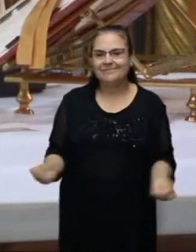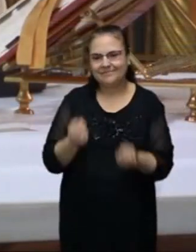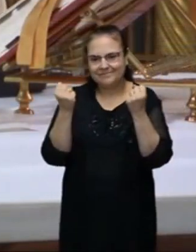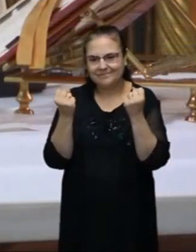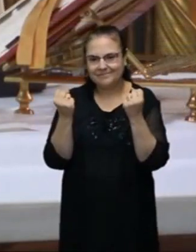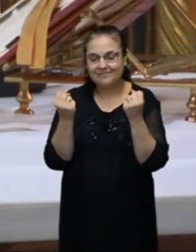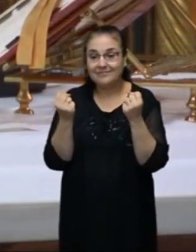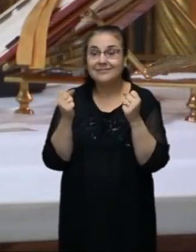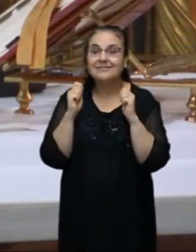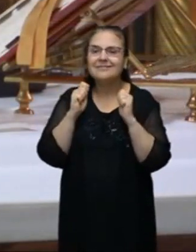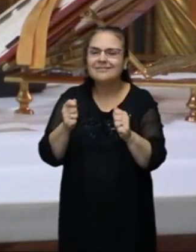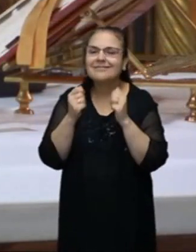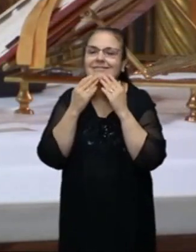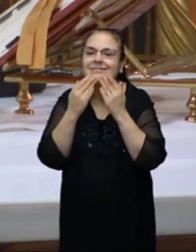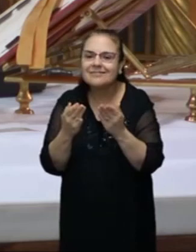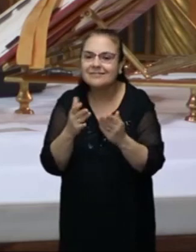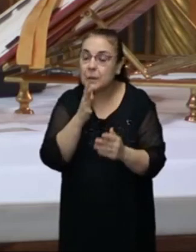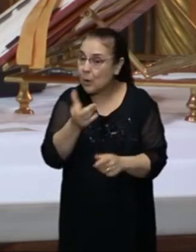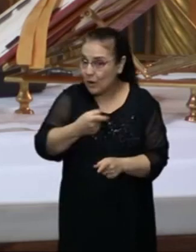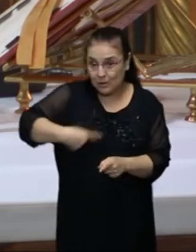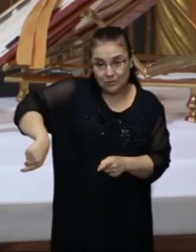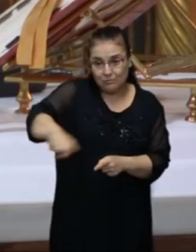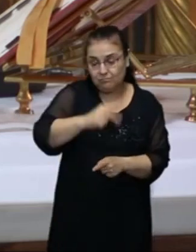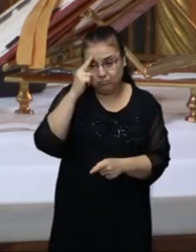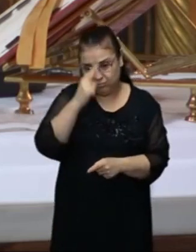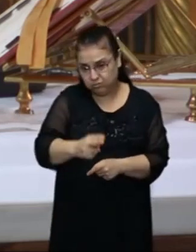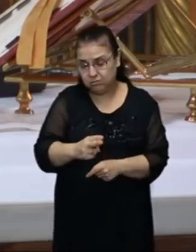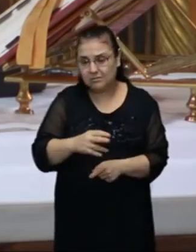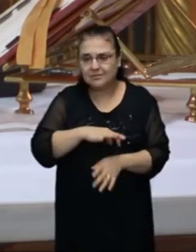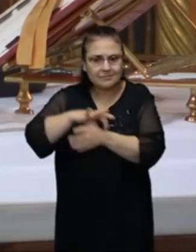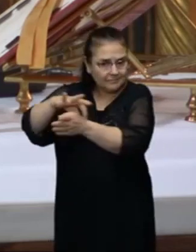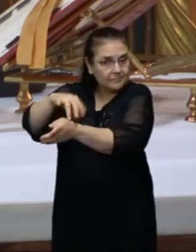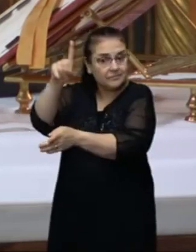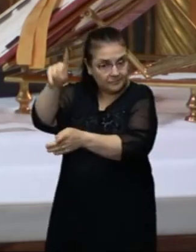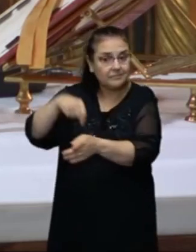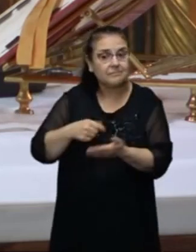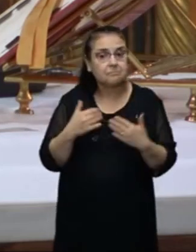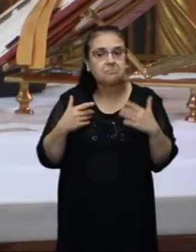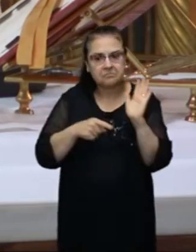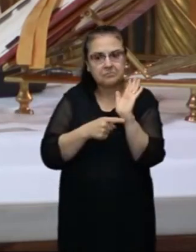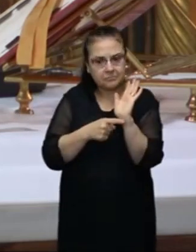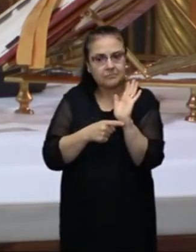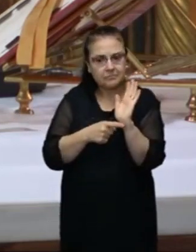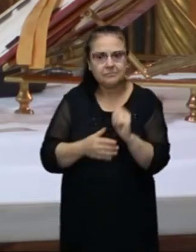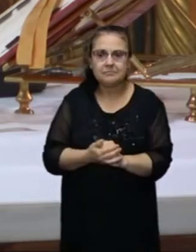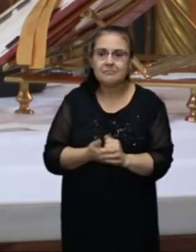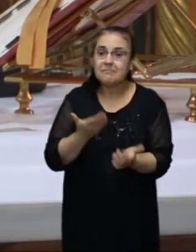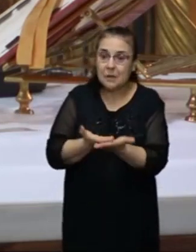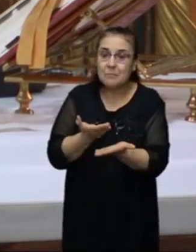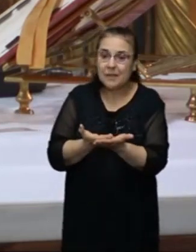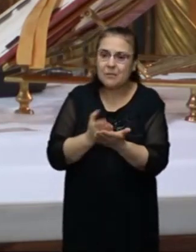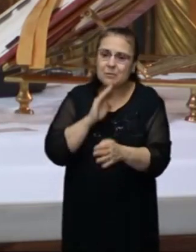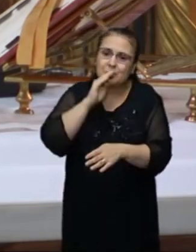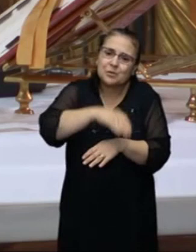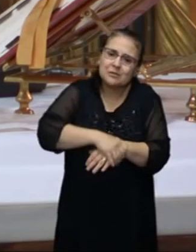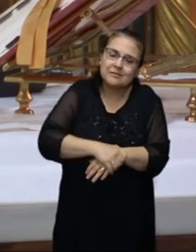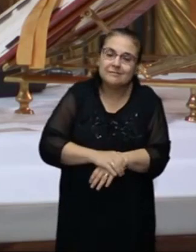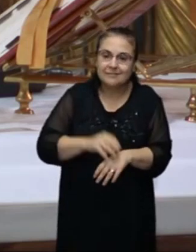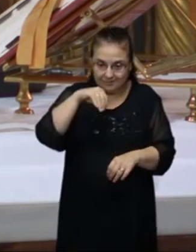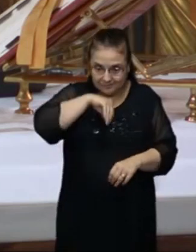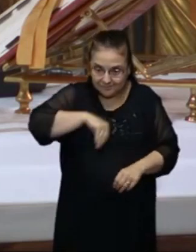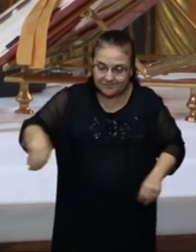salvación. Y te damos gracias porque nos haces dignos de servirte en tu presencia. Te pedimos humildemente que